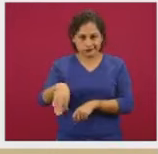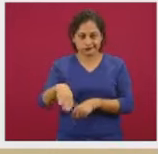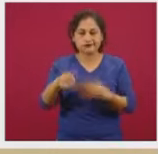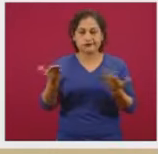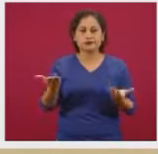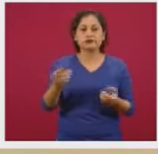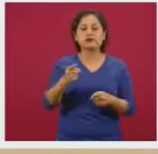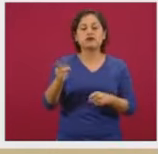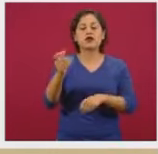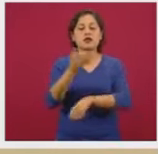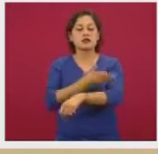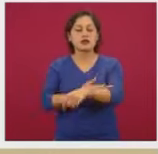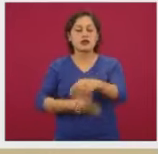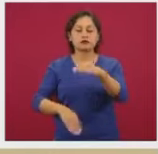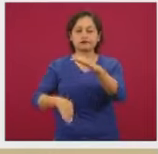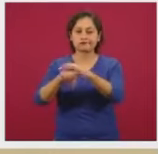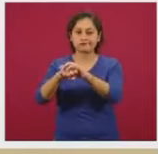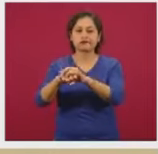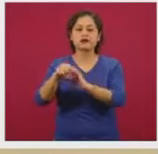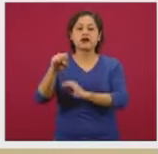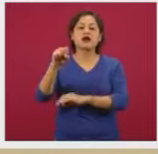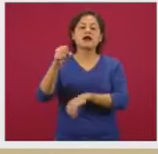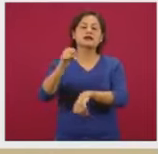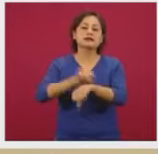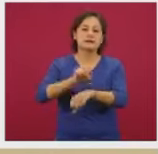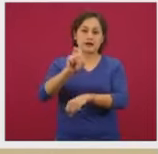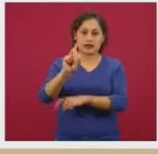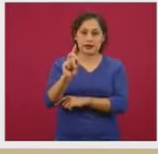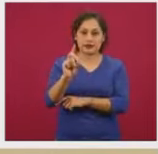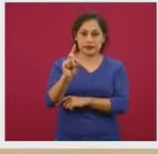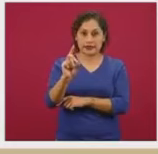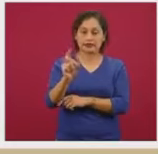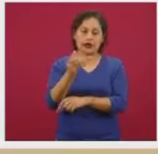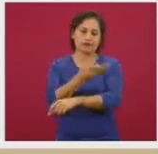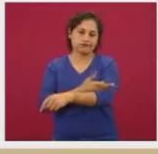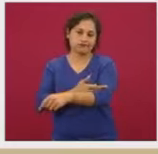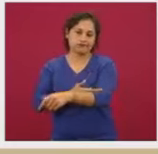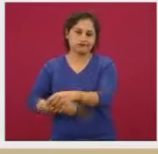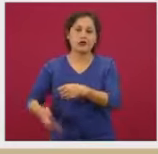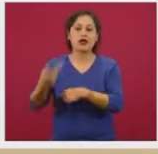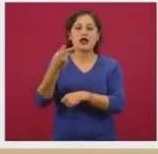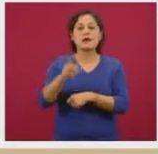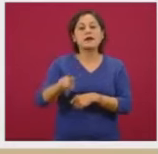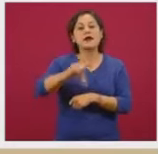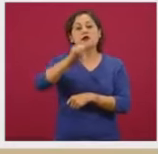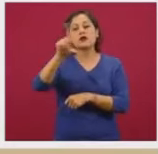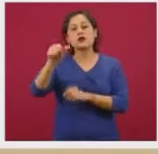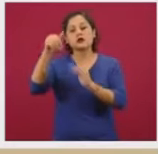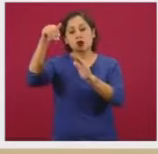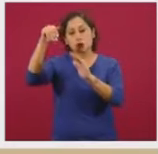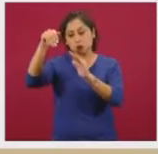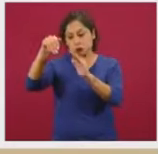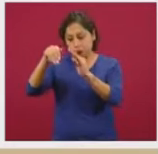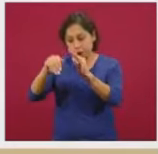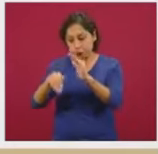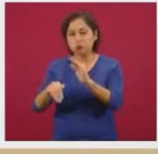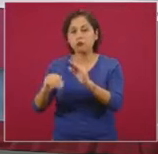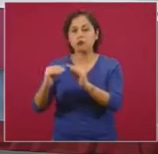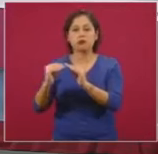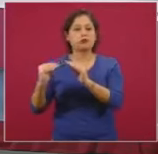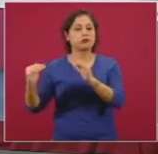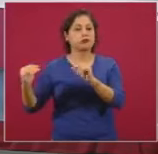más tardío, cerca de la semana 30, pero también a partir de la semana 30 ha tenido un descenso prácticamente continuo hasta